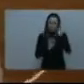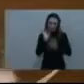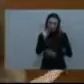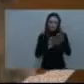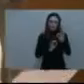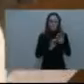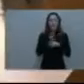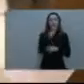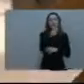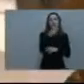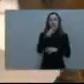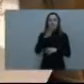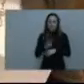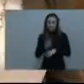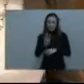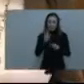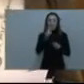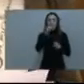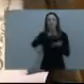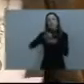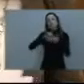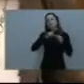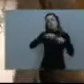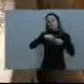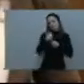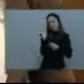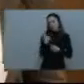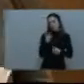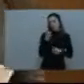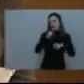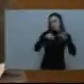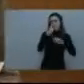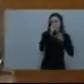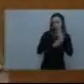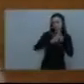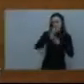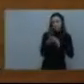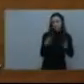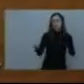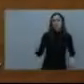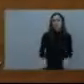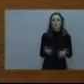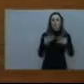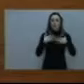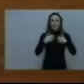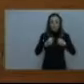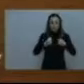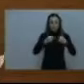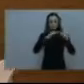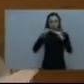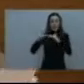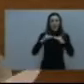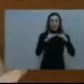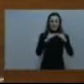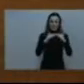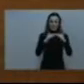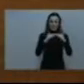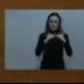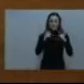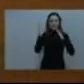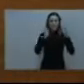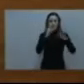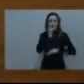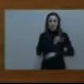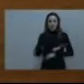24 centros. Otros programas para la promoción de la igualdad en la etapa infantil, porque consideramos que empezar